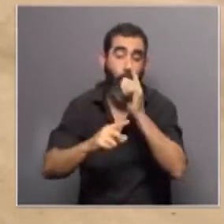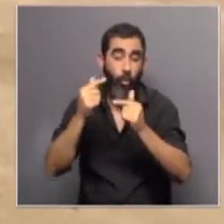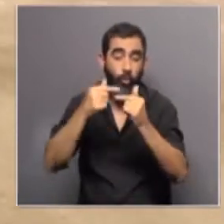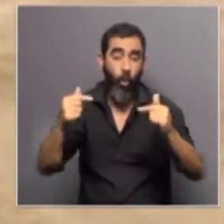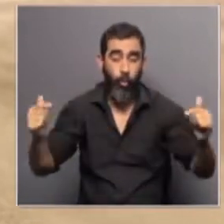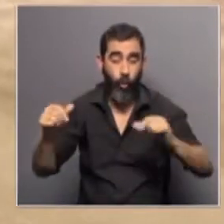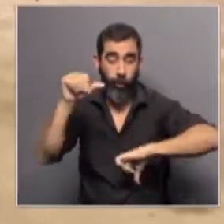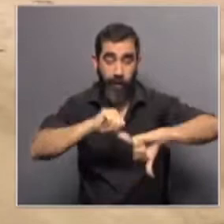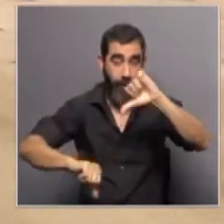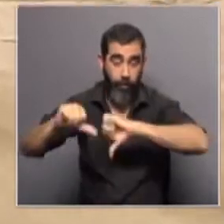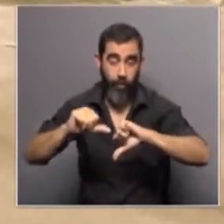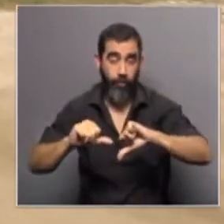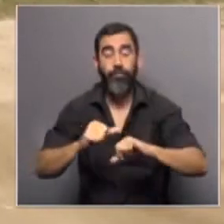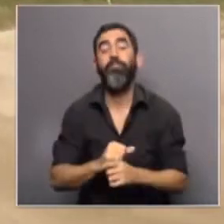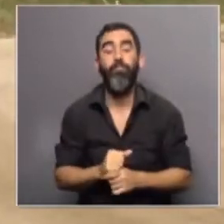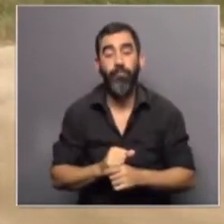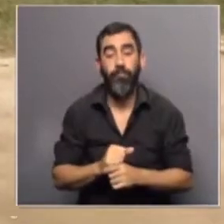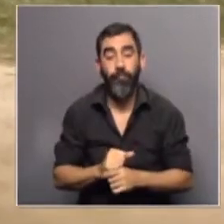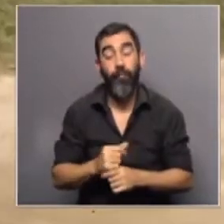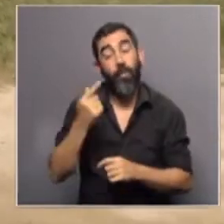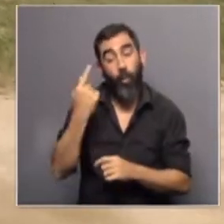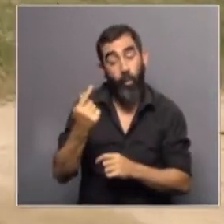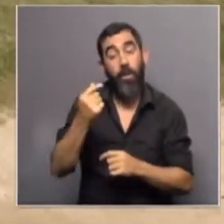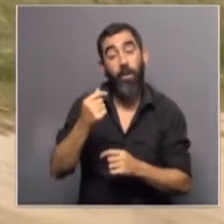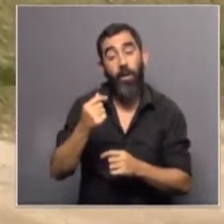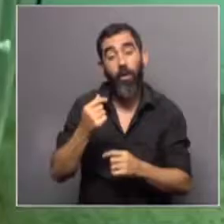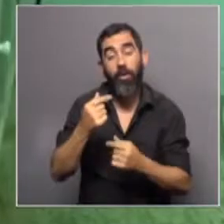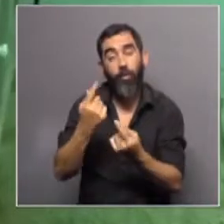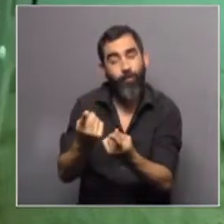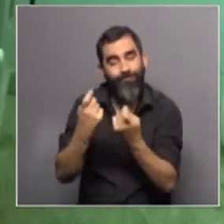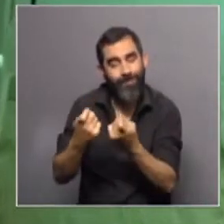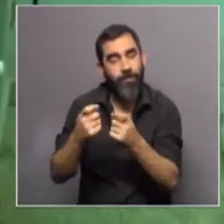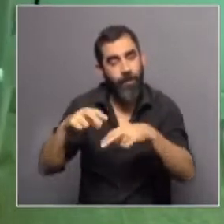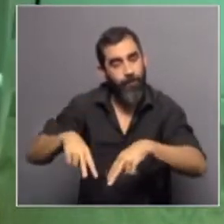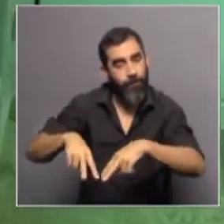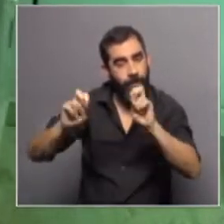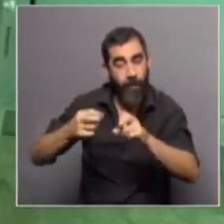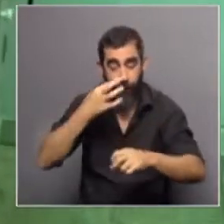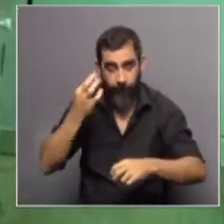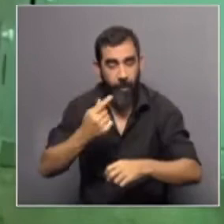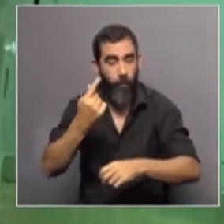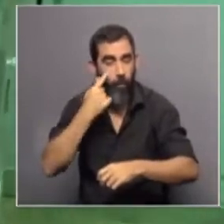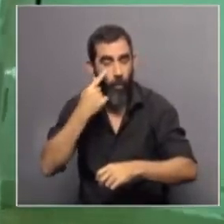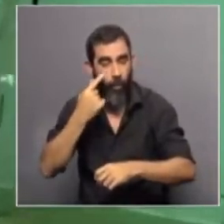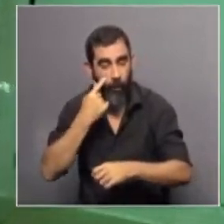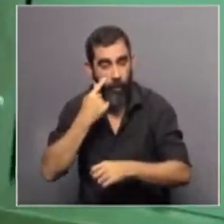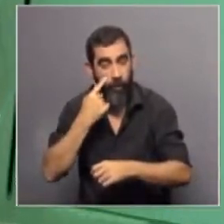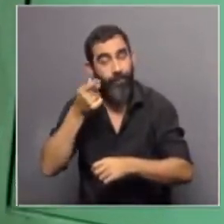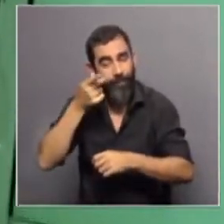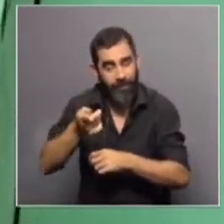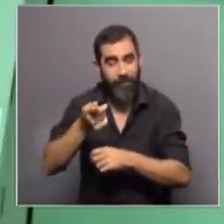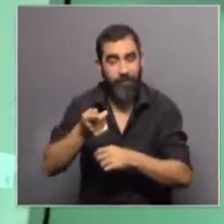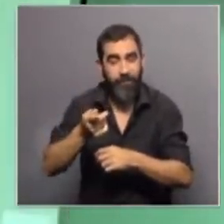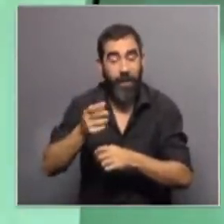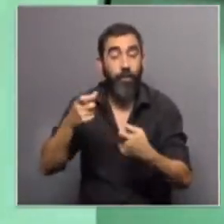productos químicos, por ejemplo el cloruro férrico, y era una de las soluciones que necesitábamos investigar y experimentar a través de